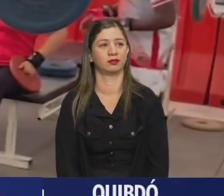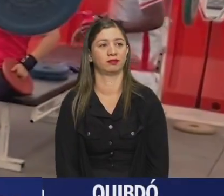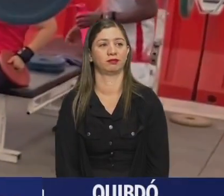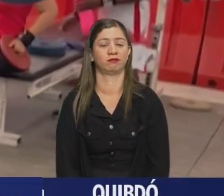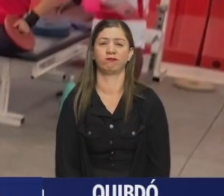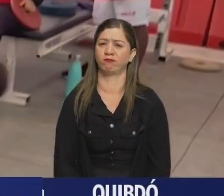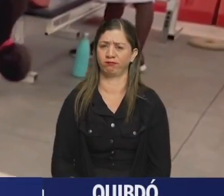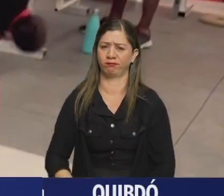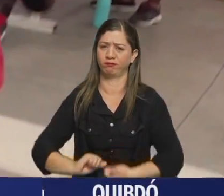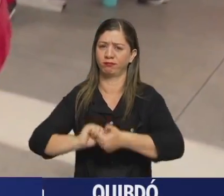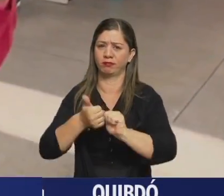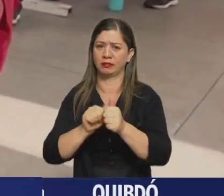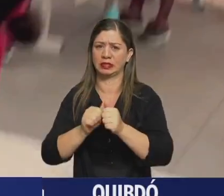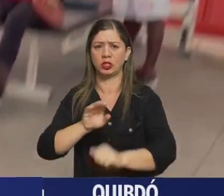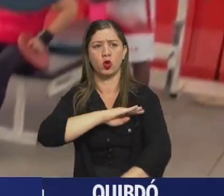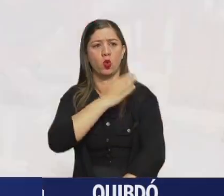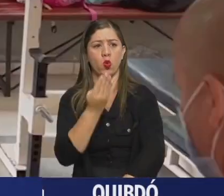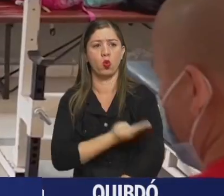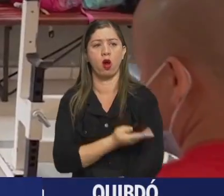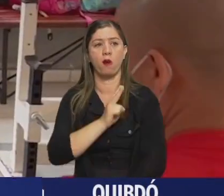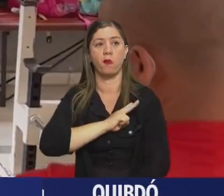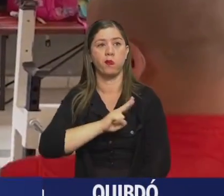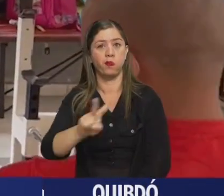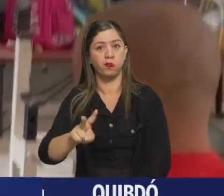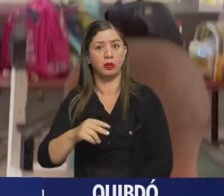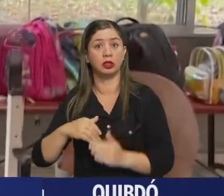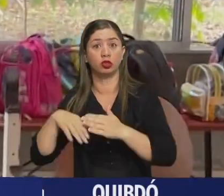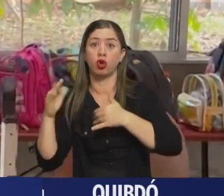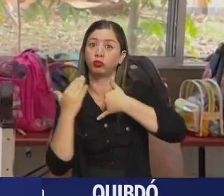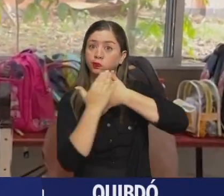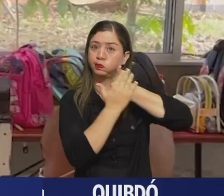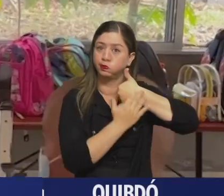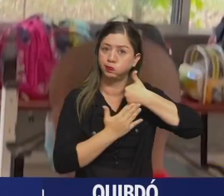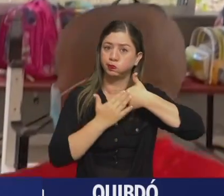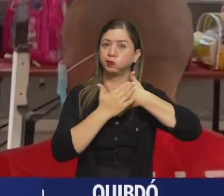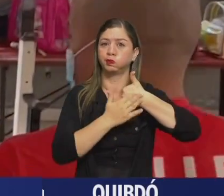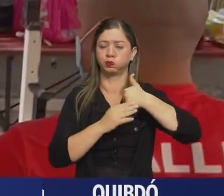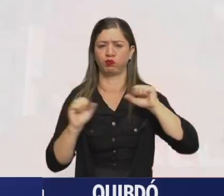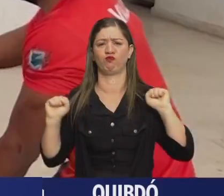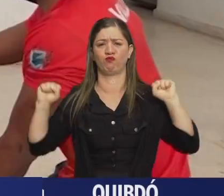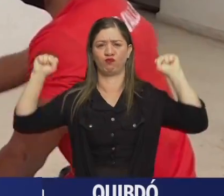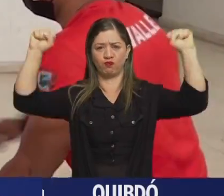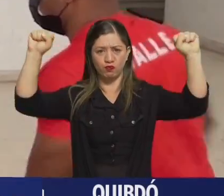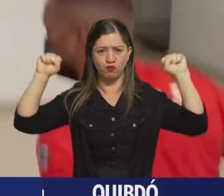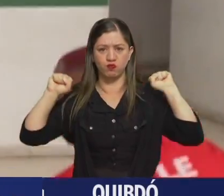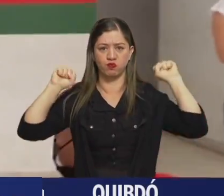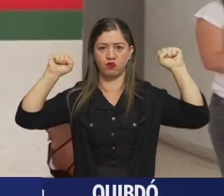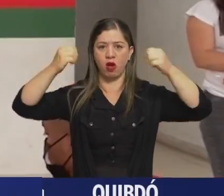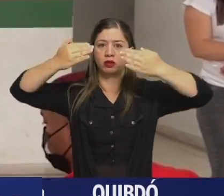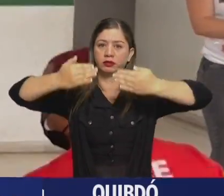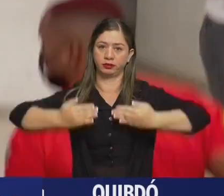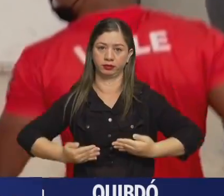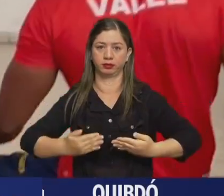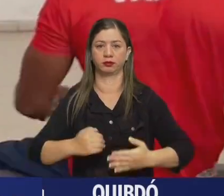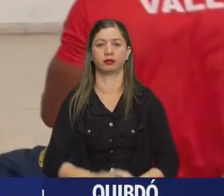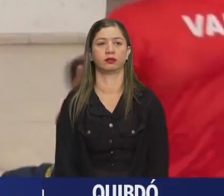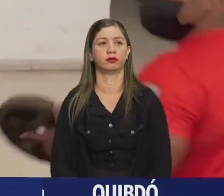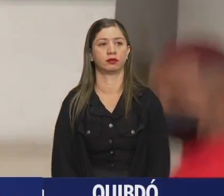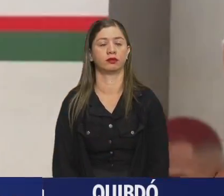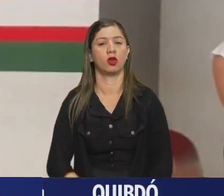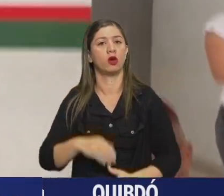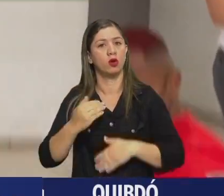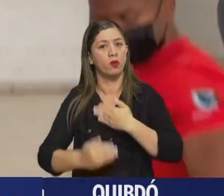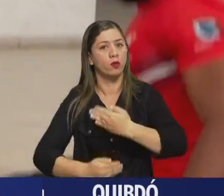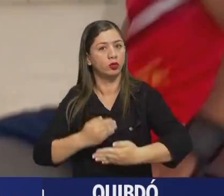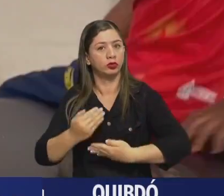Esta disciplina cada vez toma más fuerza en el Valle del Cauca y en el resto del país. Consiste en el levantamiento de pesas para personas con discapacidad. En ese proceso de